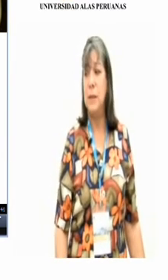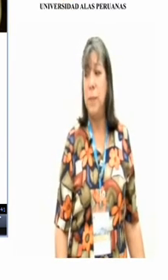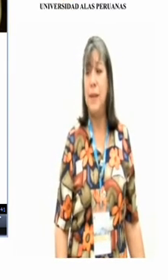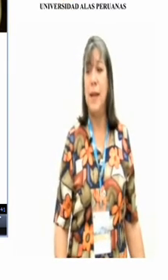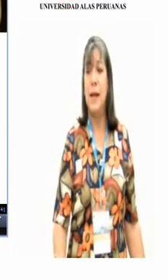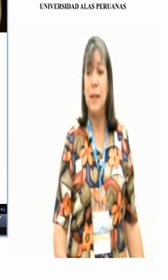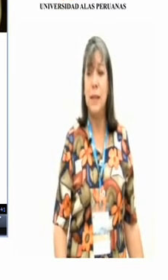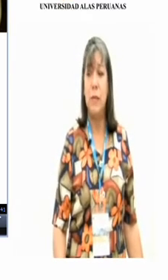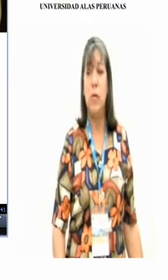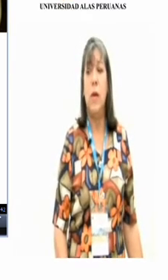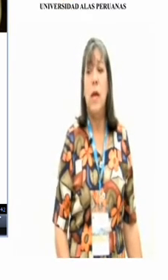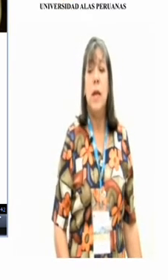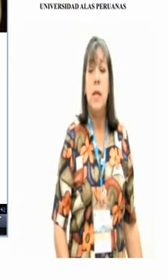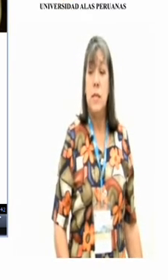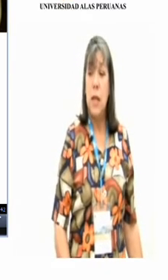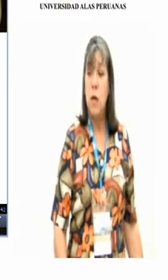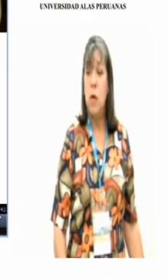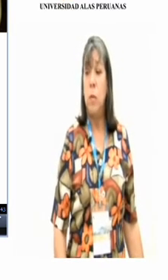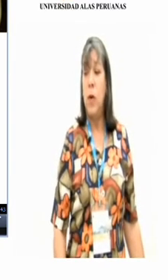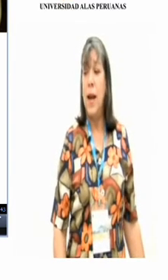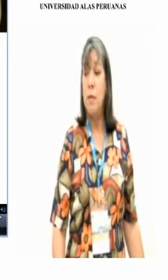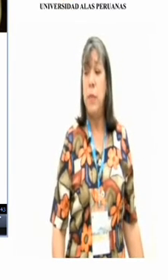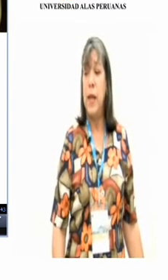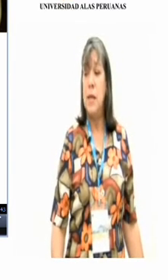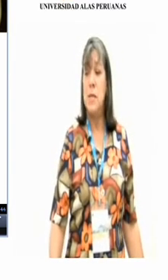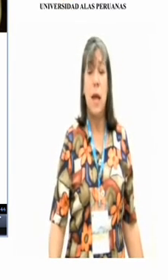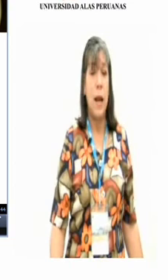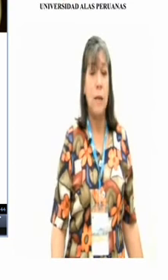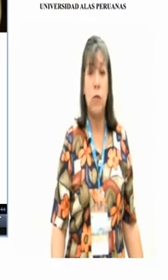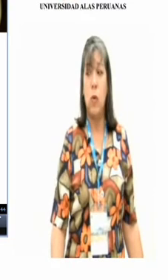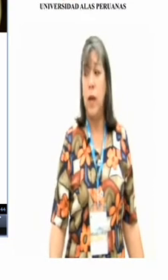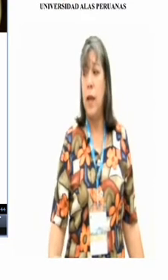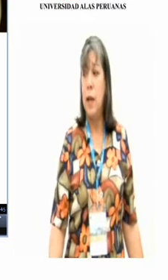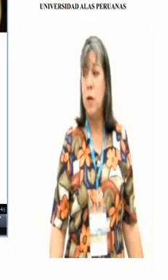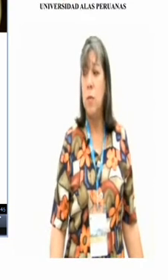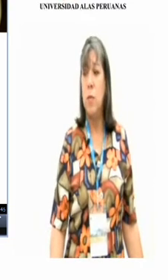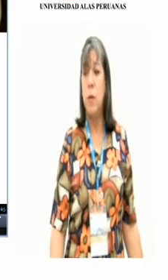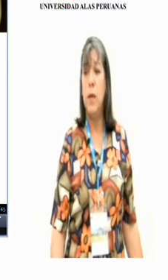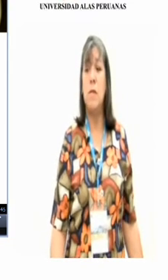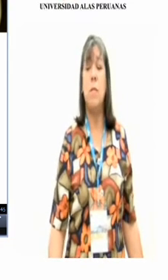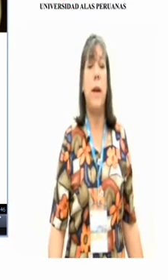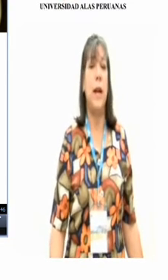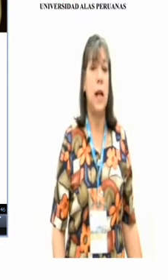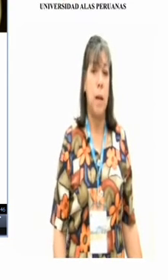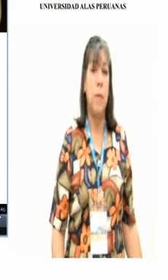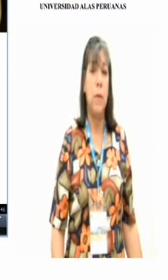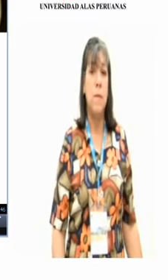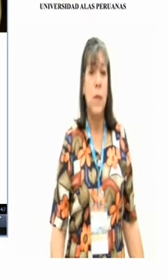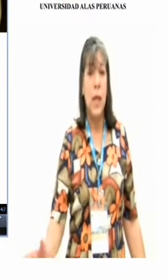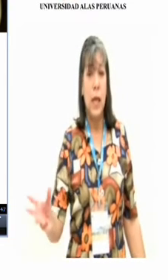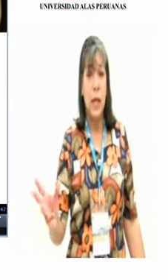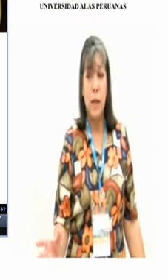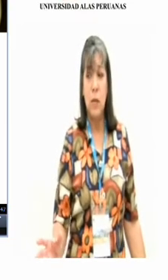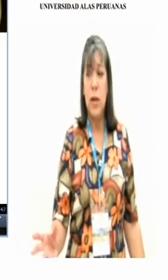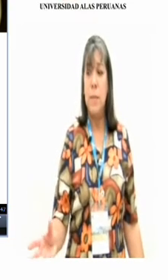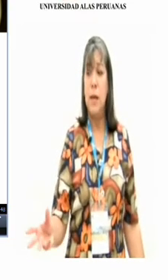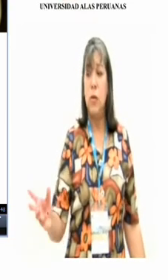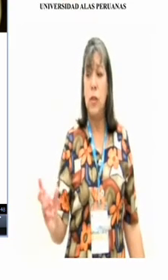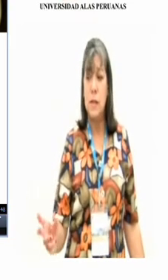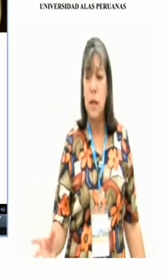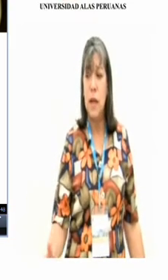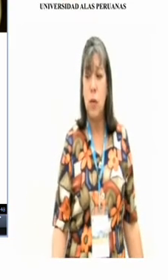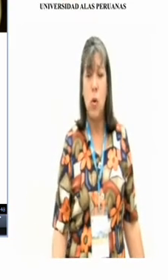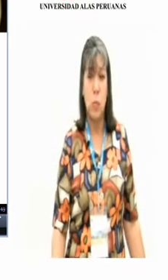rol del participante es activo, se incorpora la experiencia, la historia, el compromiso para el cambio. Y